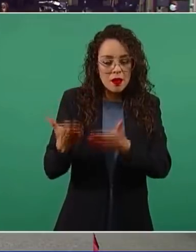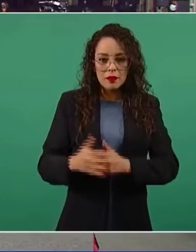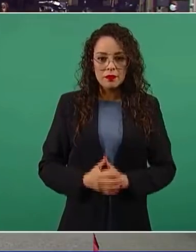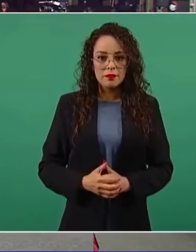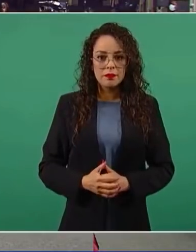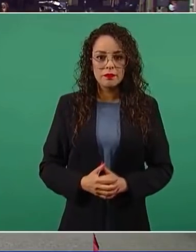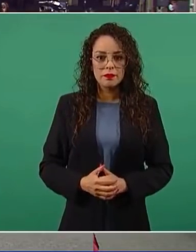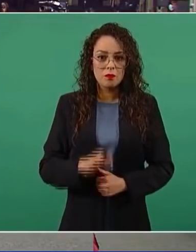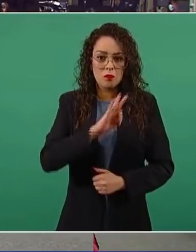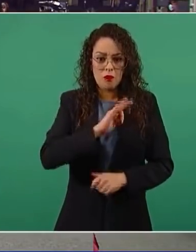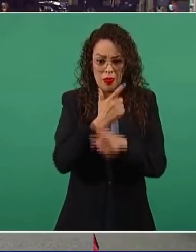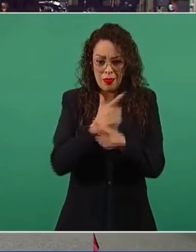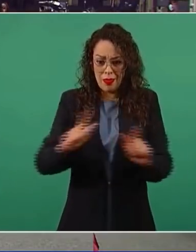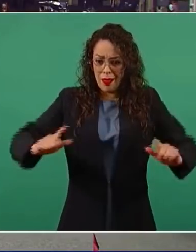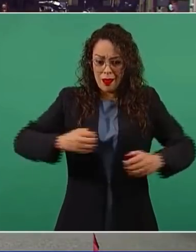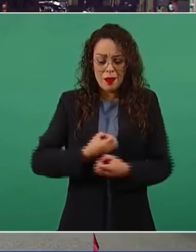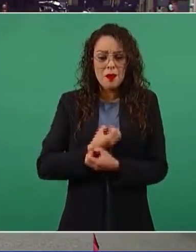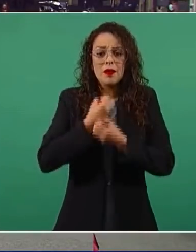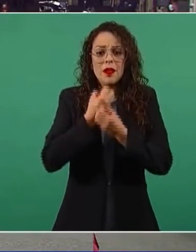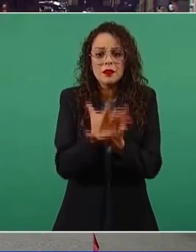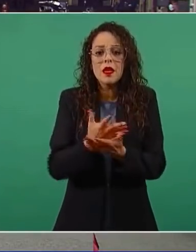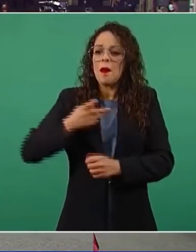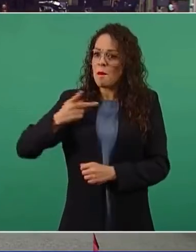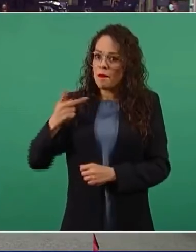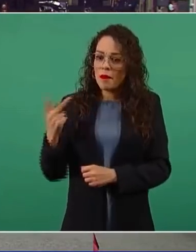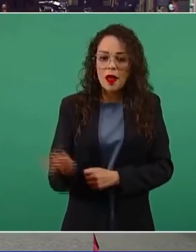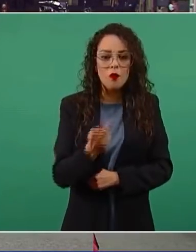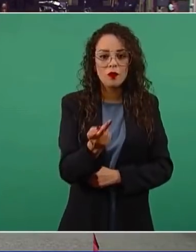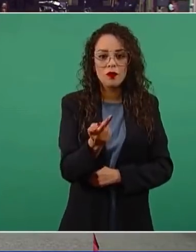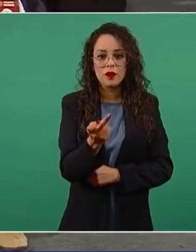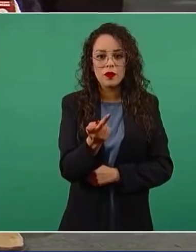a expresarse, a manifestarse, a preguntar.